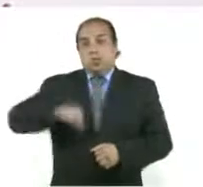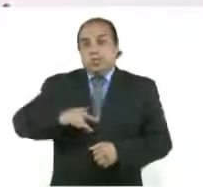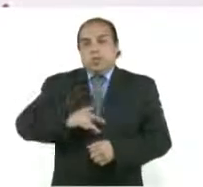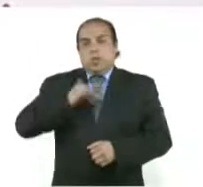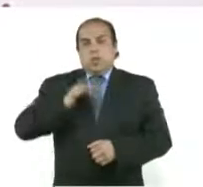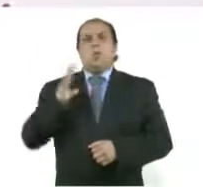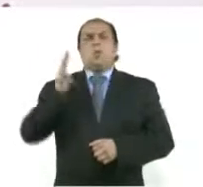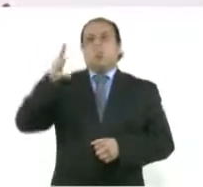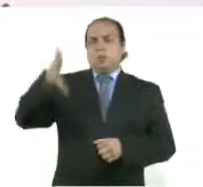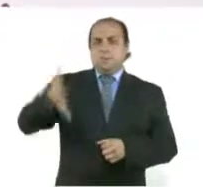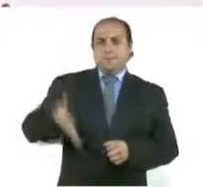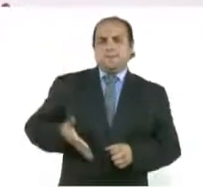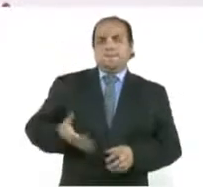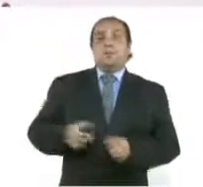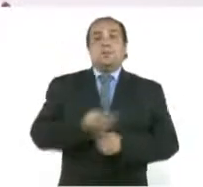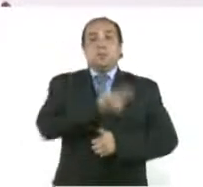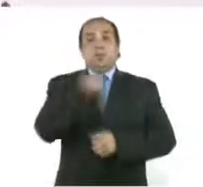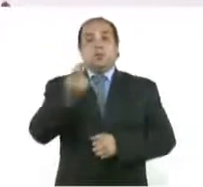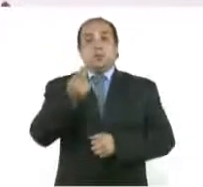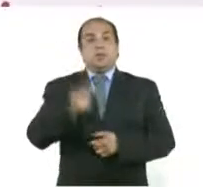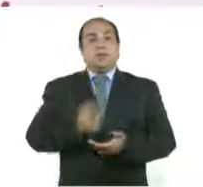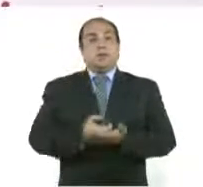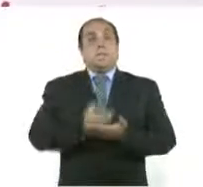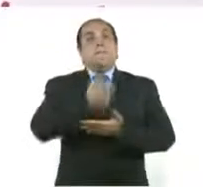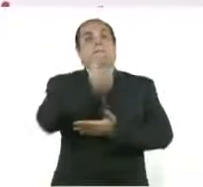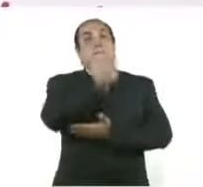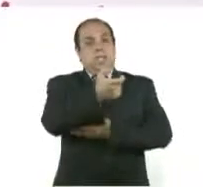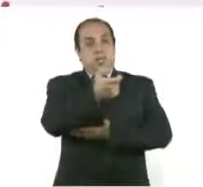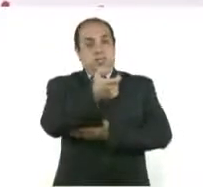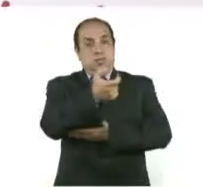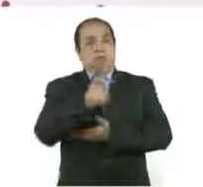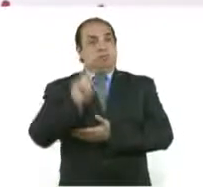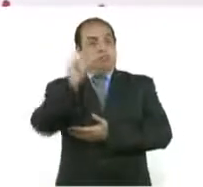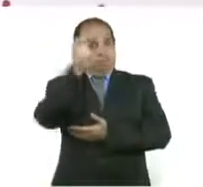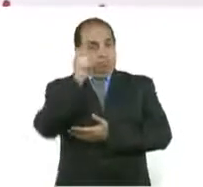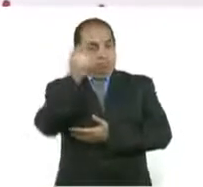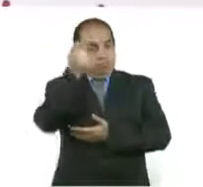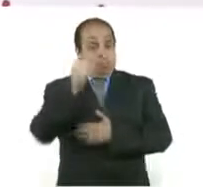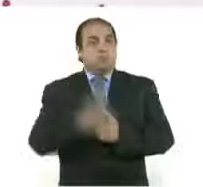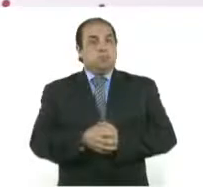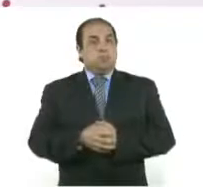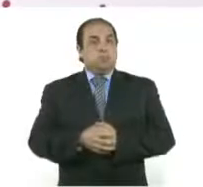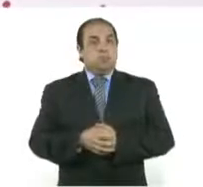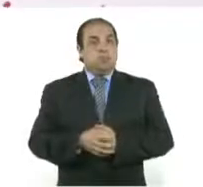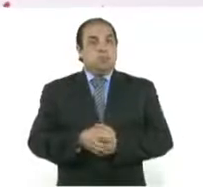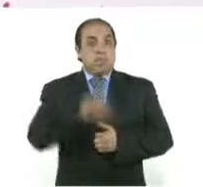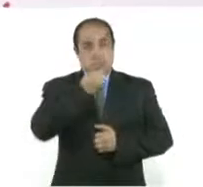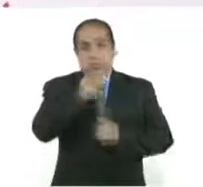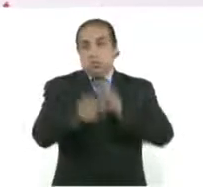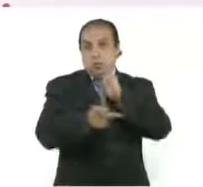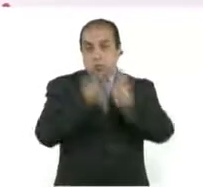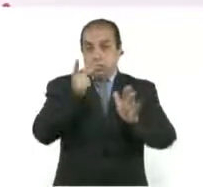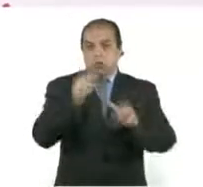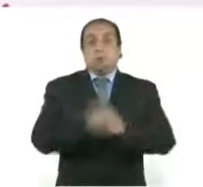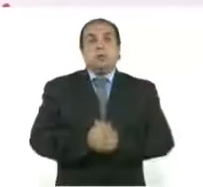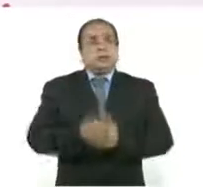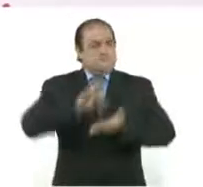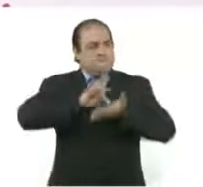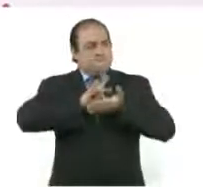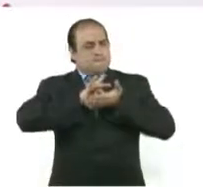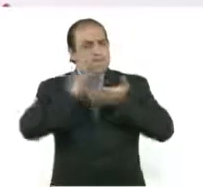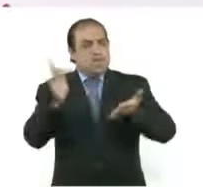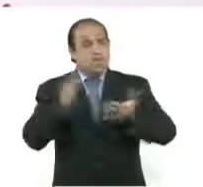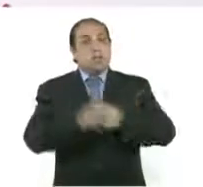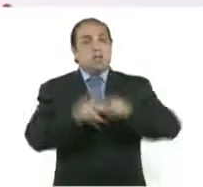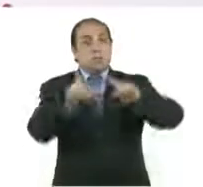muy orgullosos de que ustedes reciban esos recursos. Y decirles nuevamente muchas gracias por